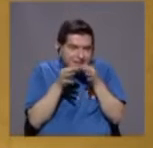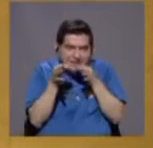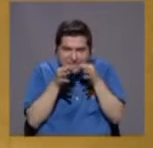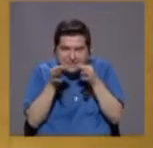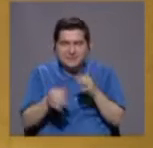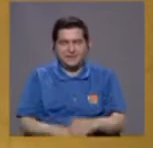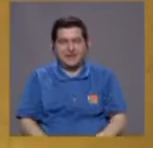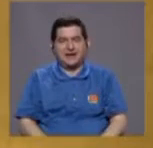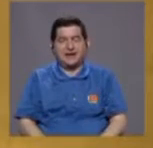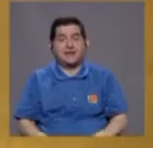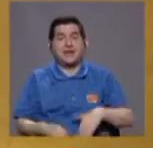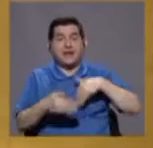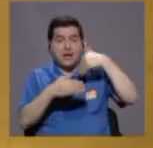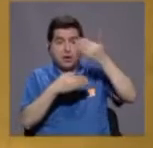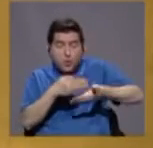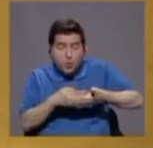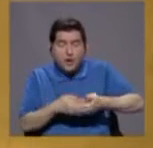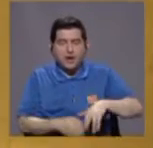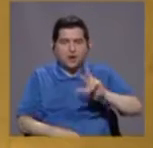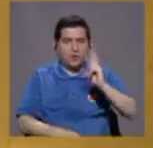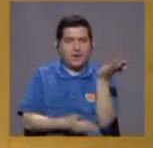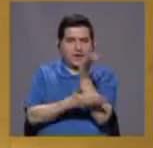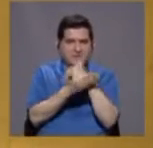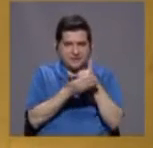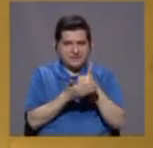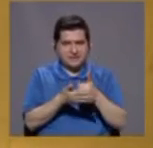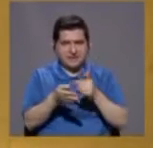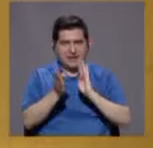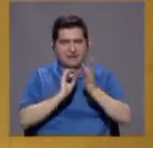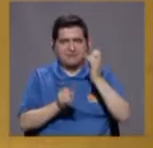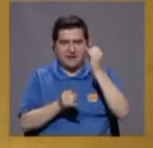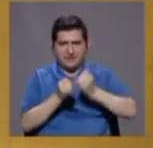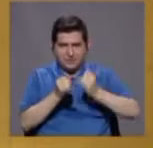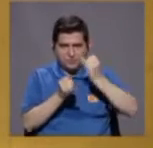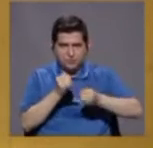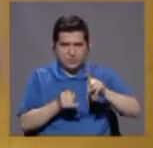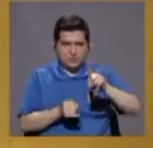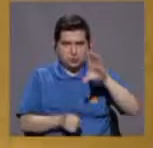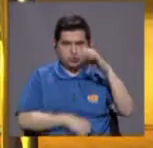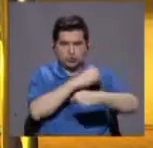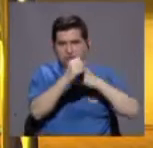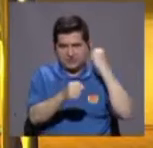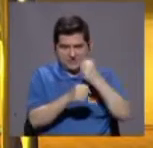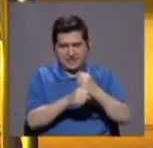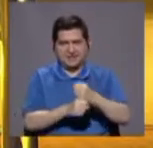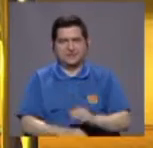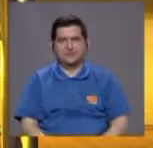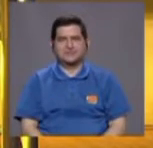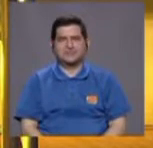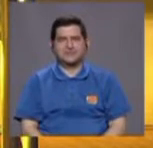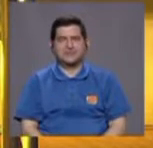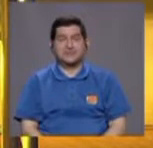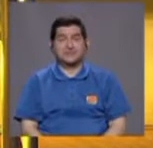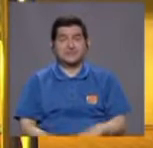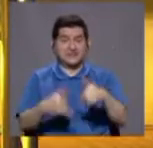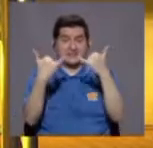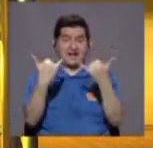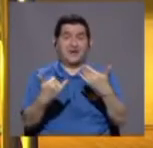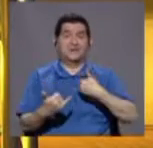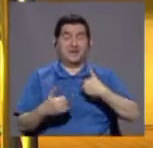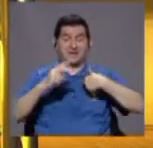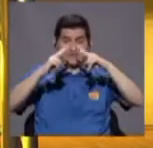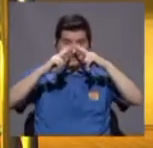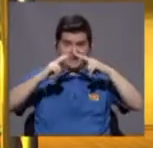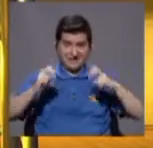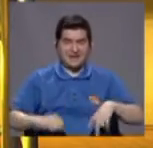el tercer segmento a los siguientes 100 años, de manera que, por favor, 100 años por delante de